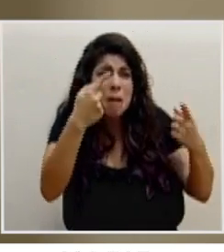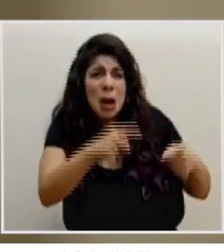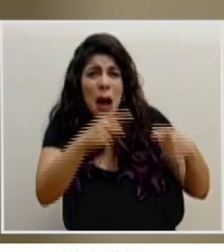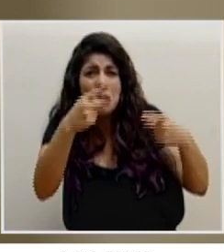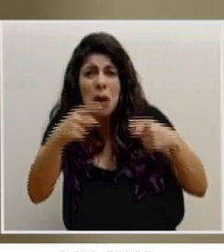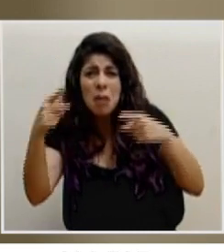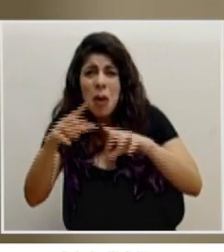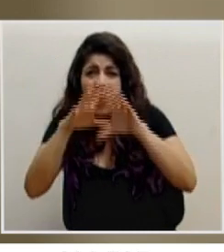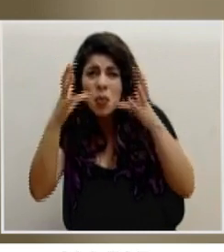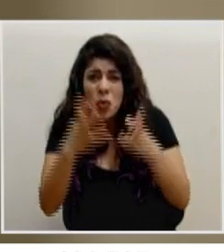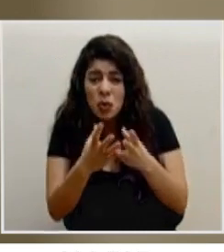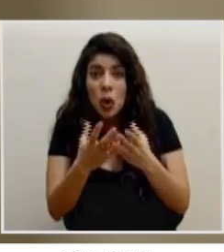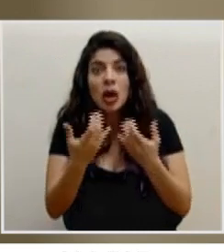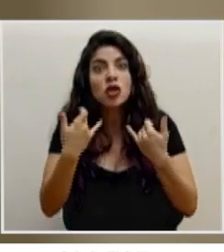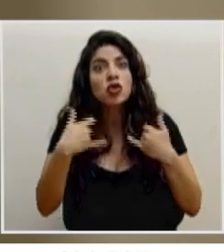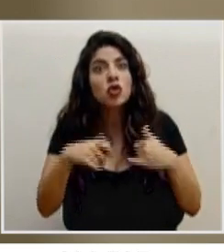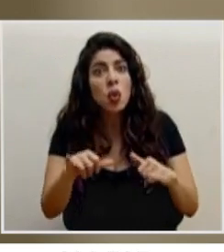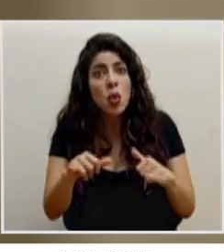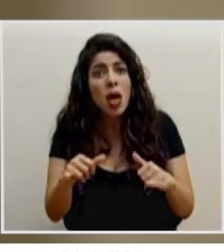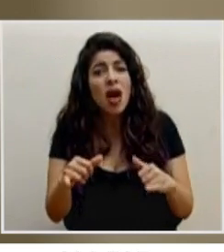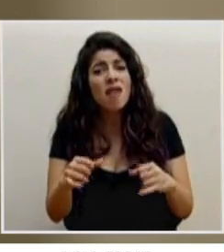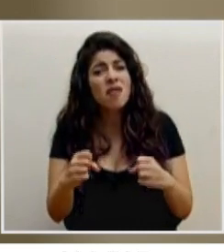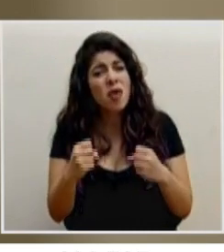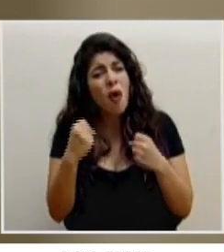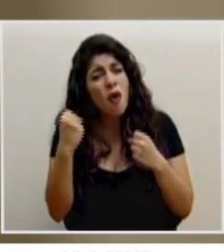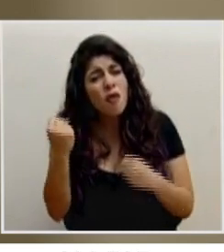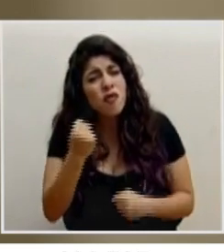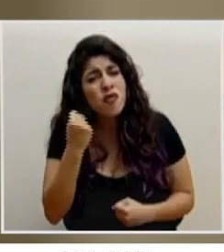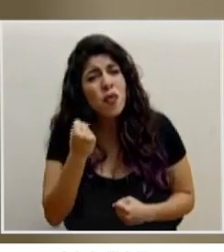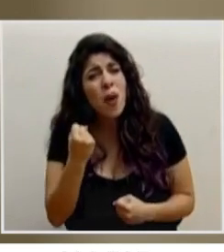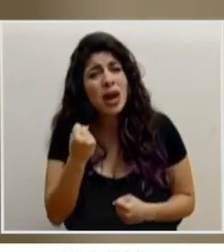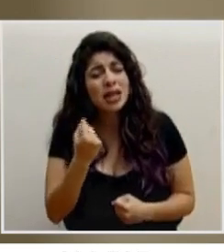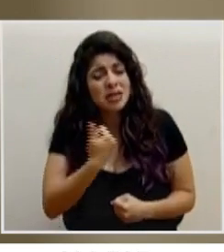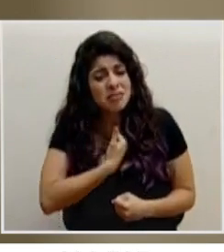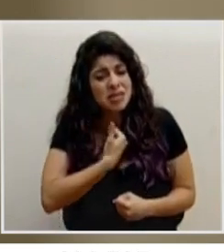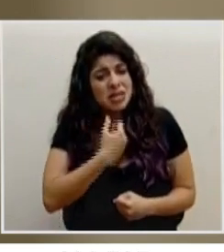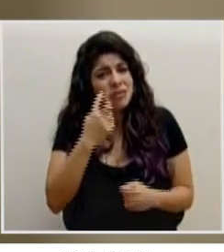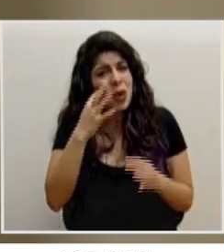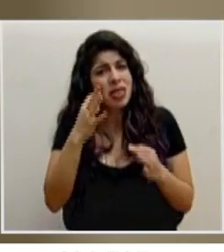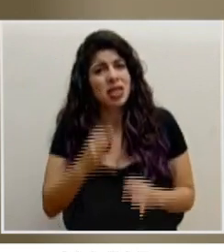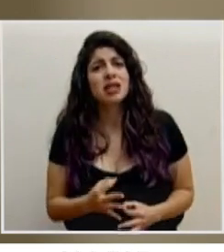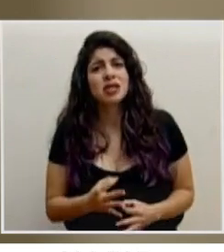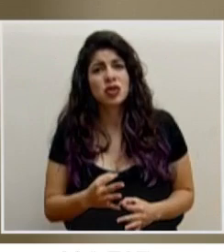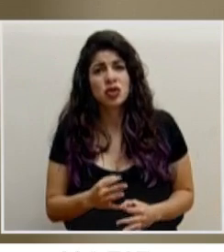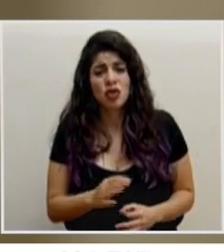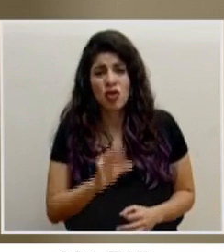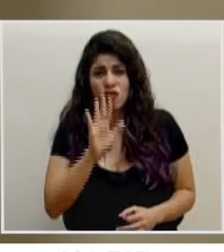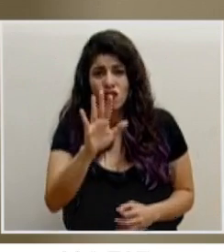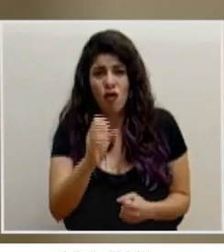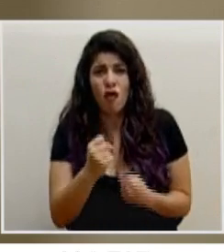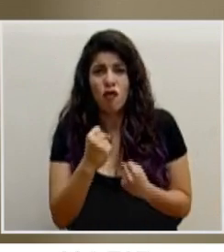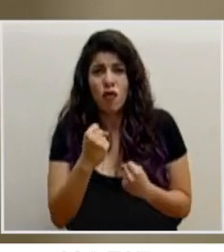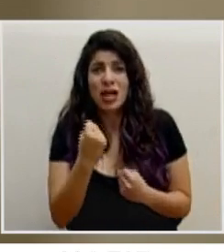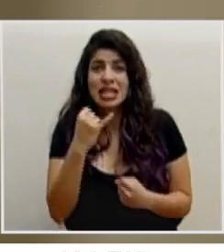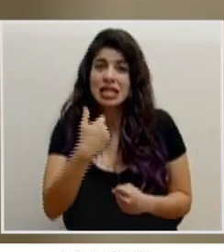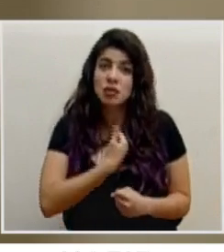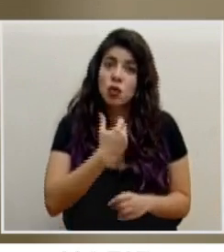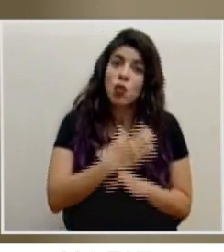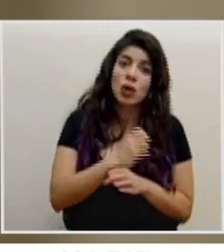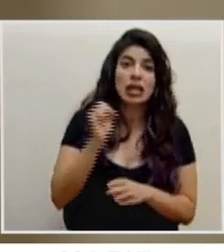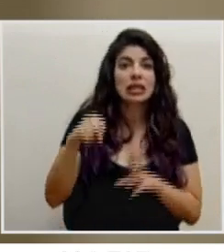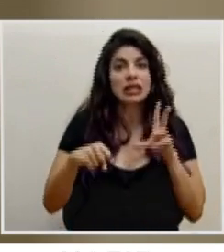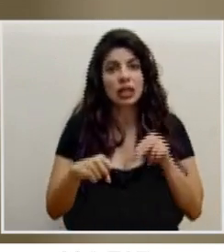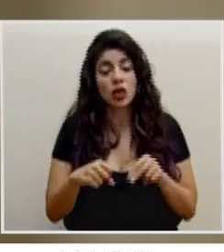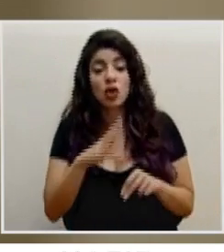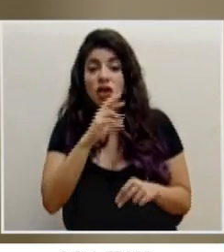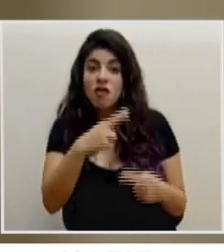sigue habiendo un poder enorme en la decisión que cada uno de ustedes hace al cuidarse o no cuidarse y